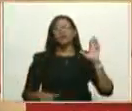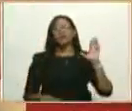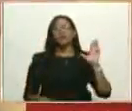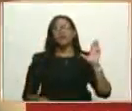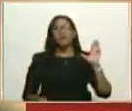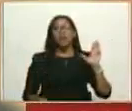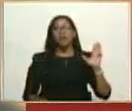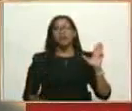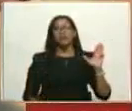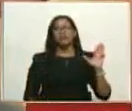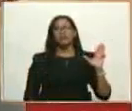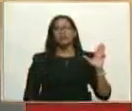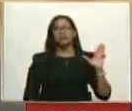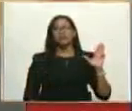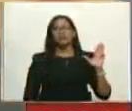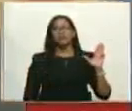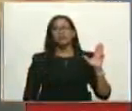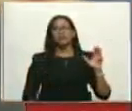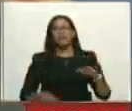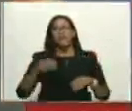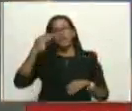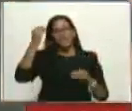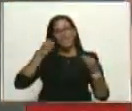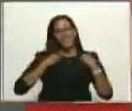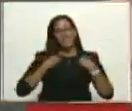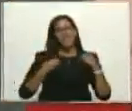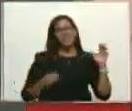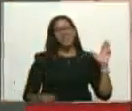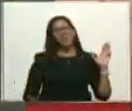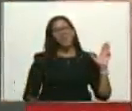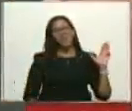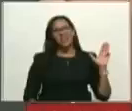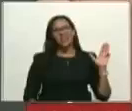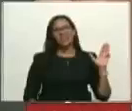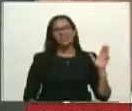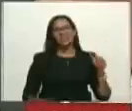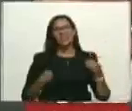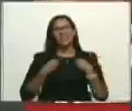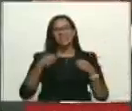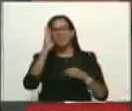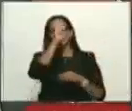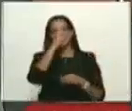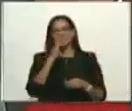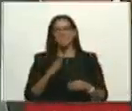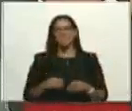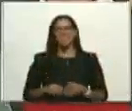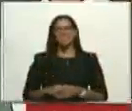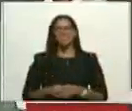¿ves? ¡Que viva Lula! ¡Que viva Brasil!